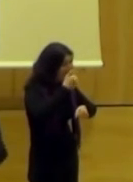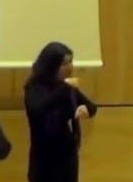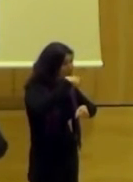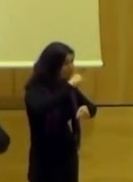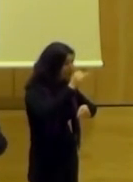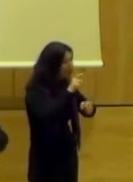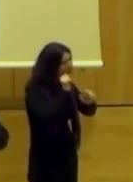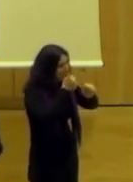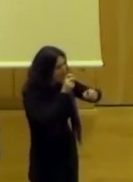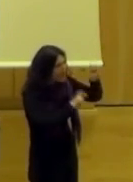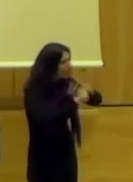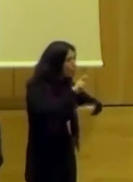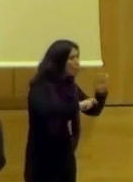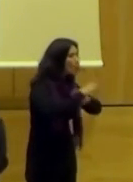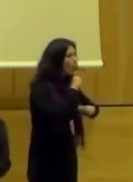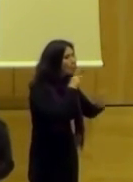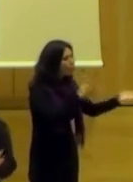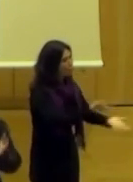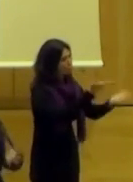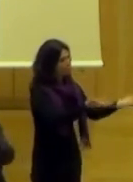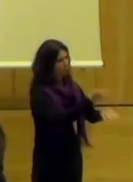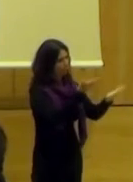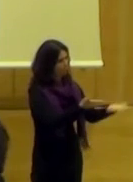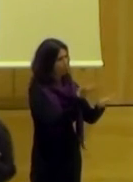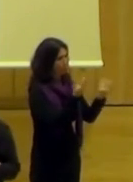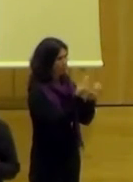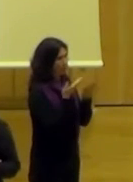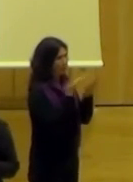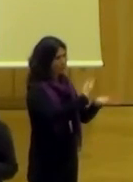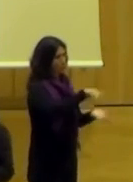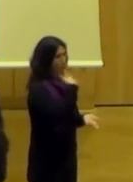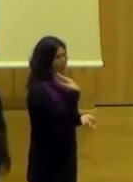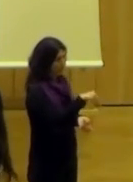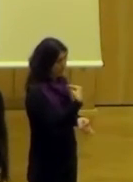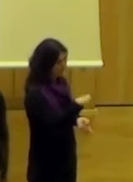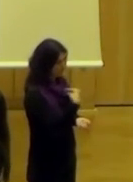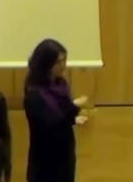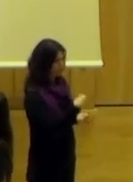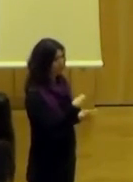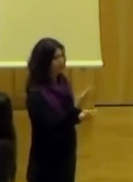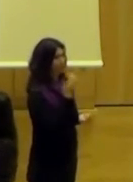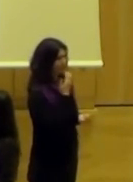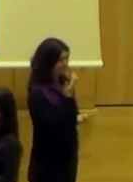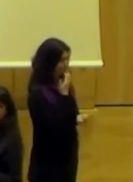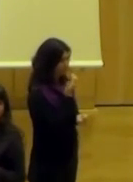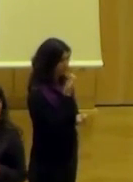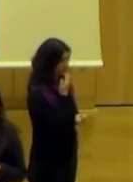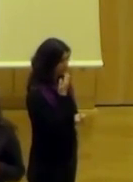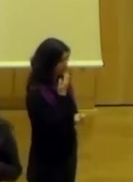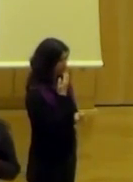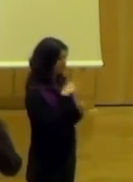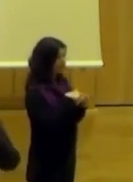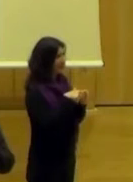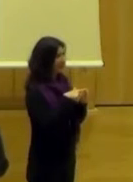y empezar a buscar de qué manera fomentarlo con la ayuda de los chavales, por ejemplo, ¿no? O